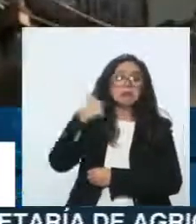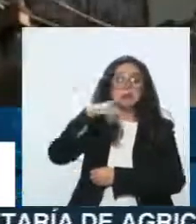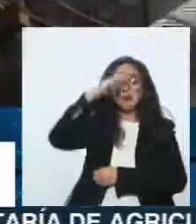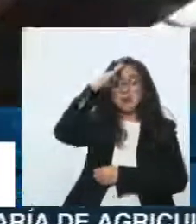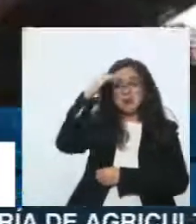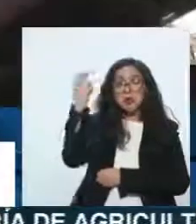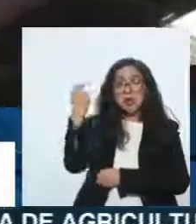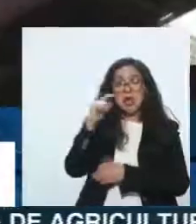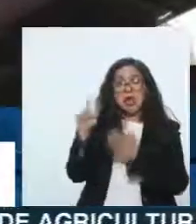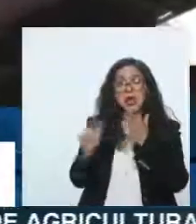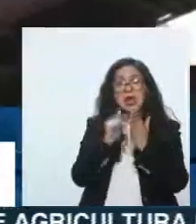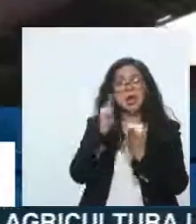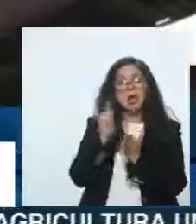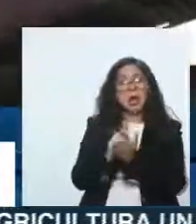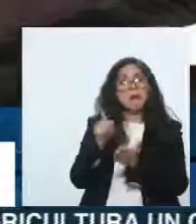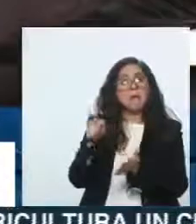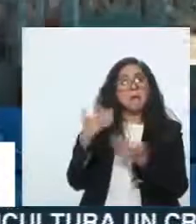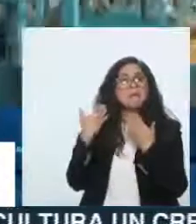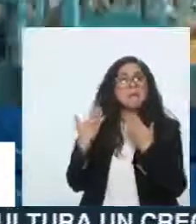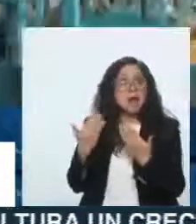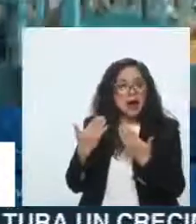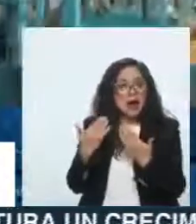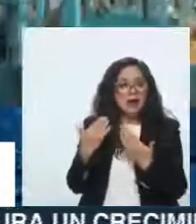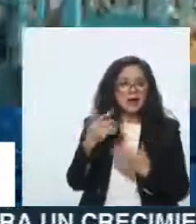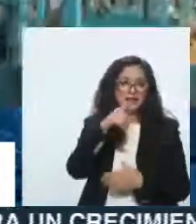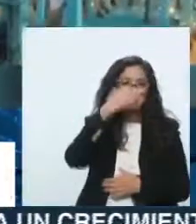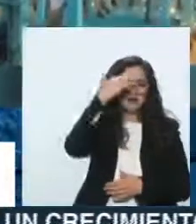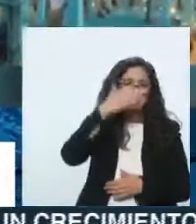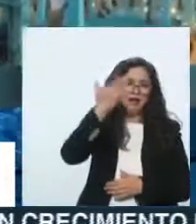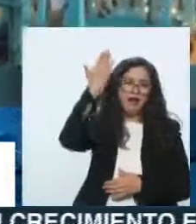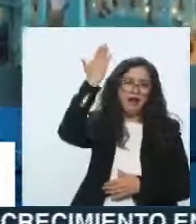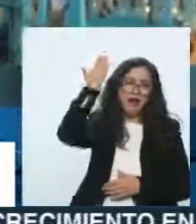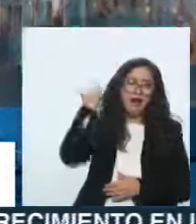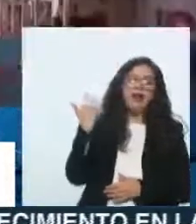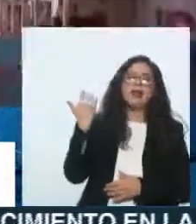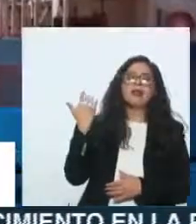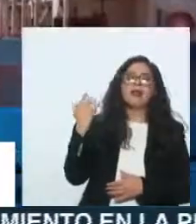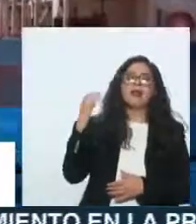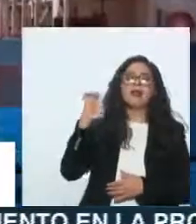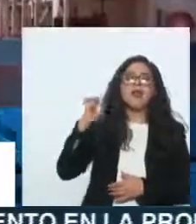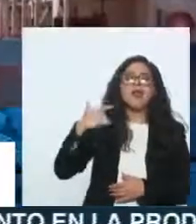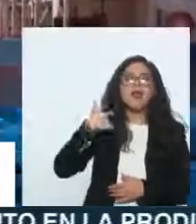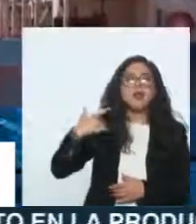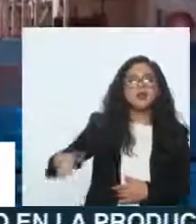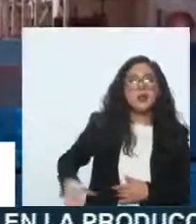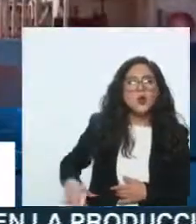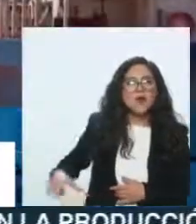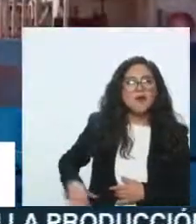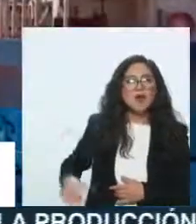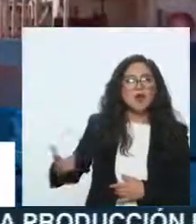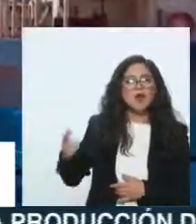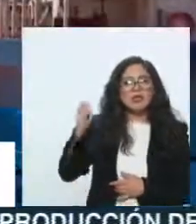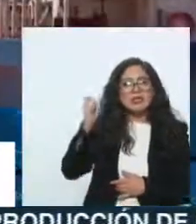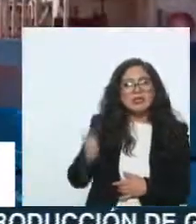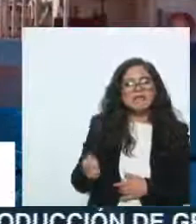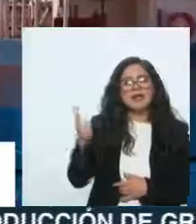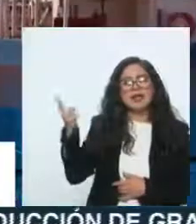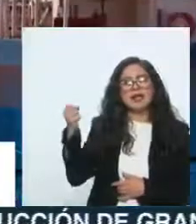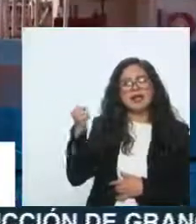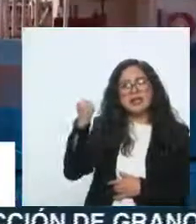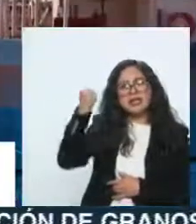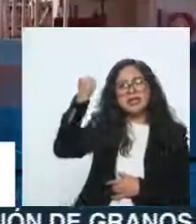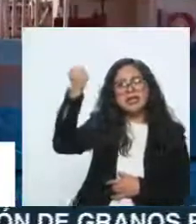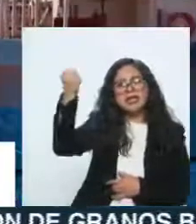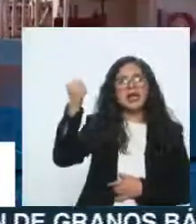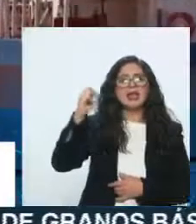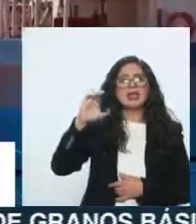estructurales, utilizando el lenguaje que se utilizaba mucho en el anterior régimen. Los que ha beneficiado sindicatos a los charros, trabajadores, por una Víctor, parte. utilizando